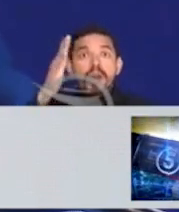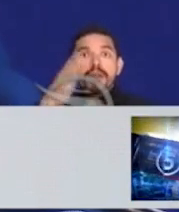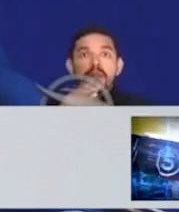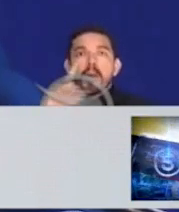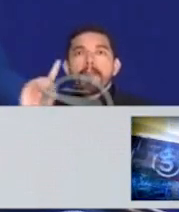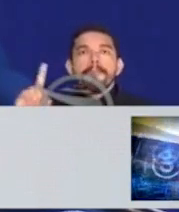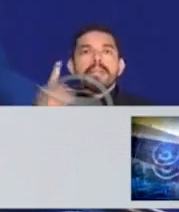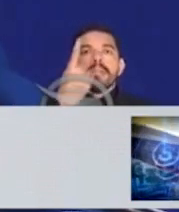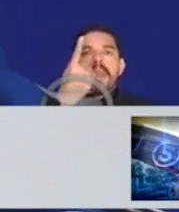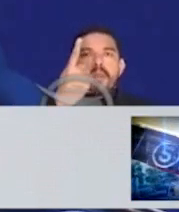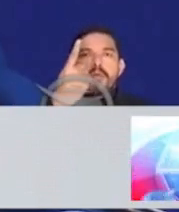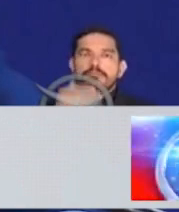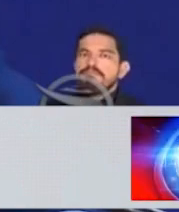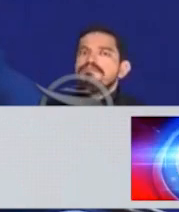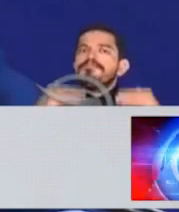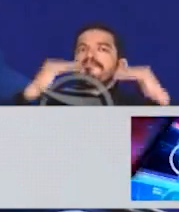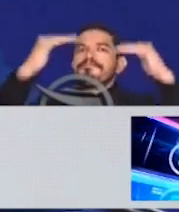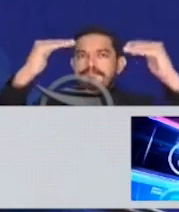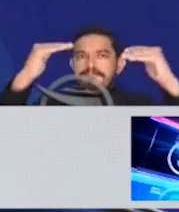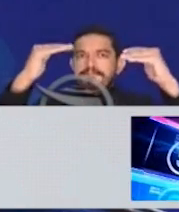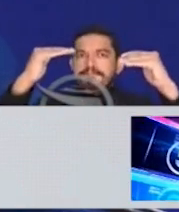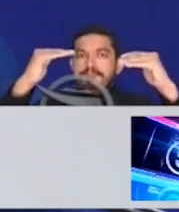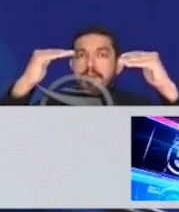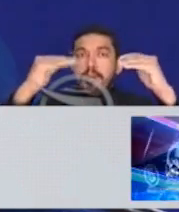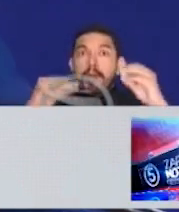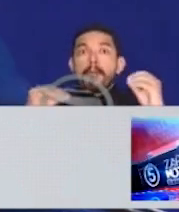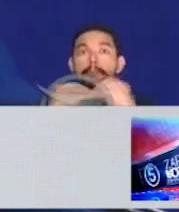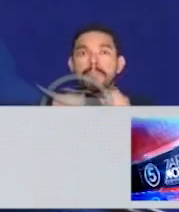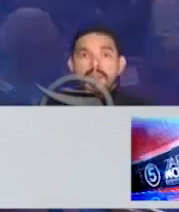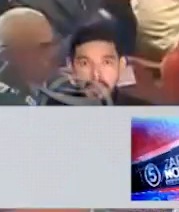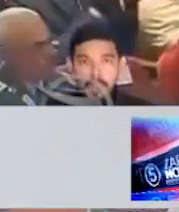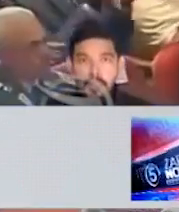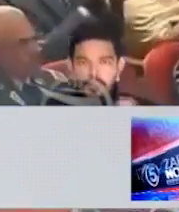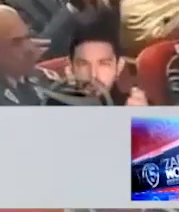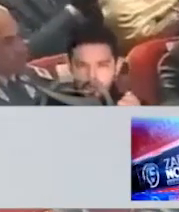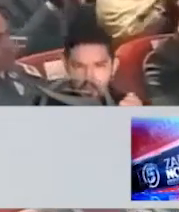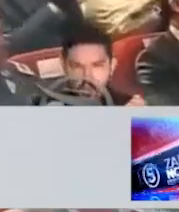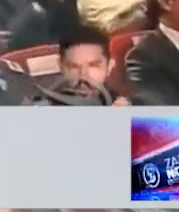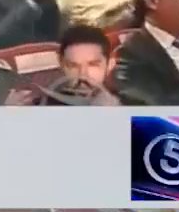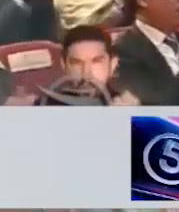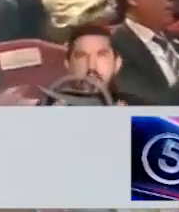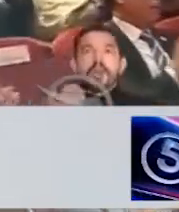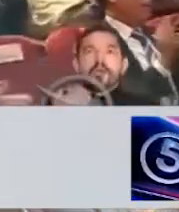primer lugar entre las inflaciones más controladas.